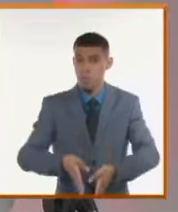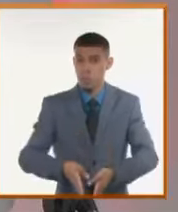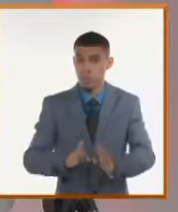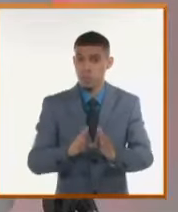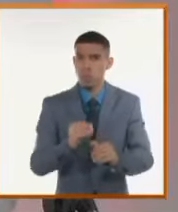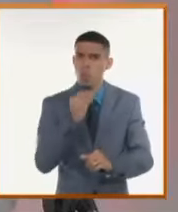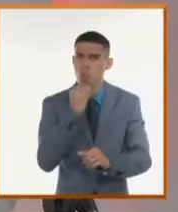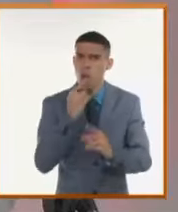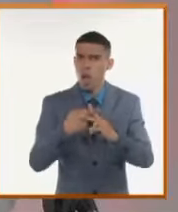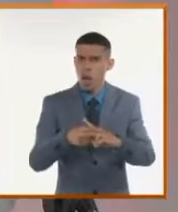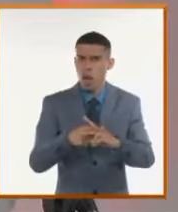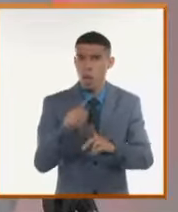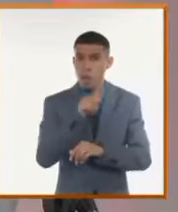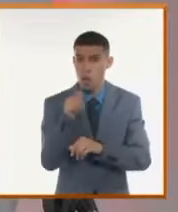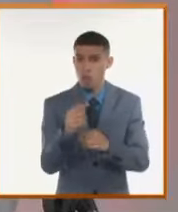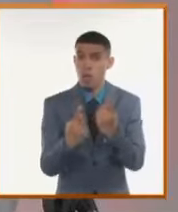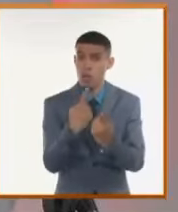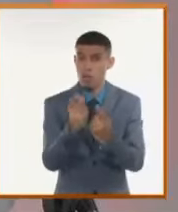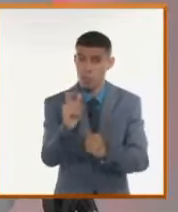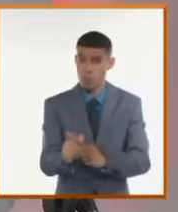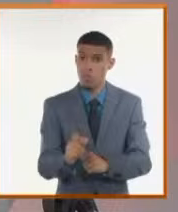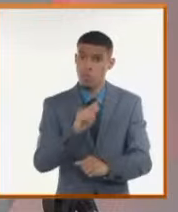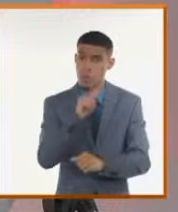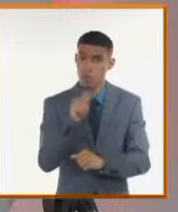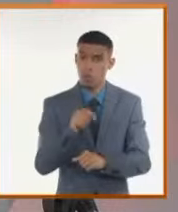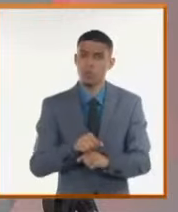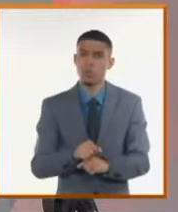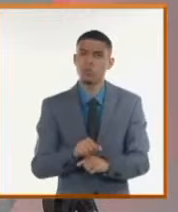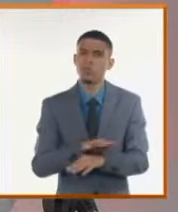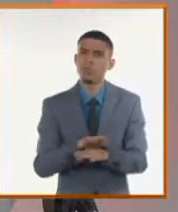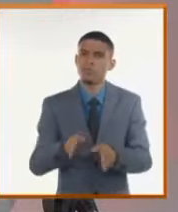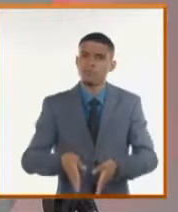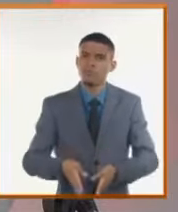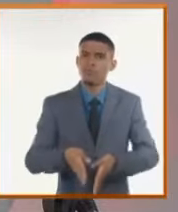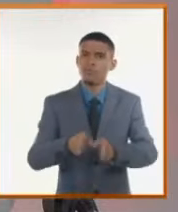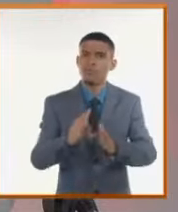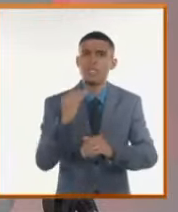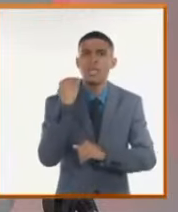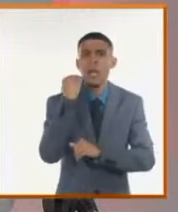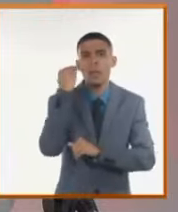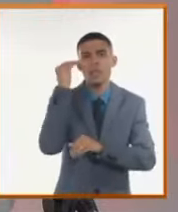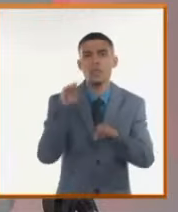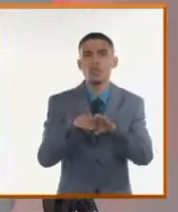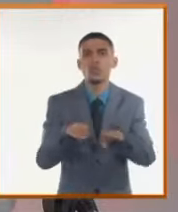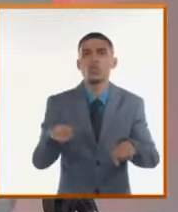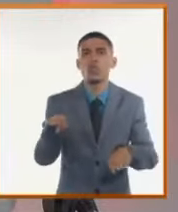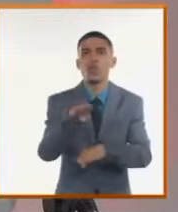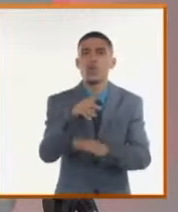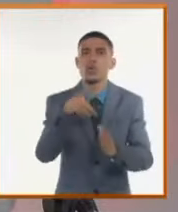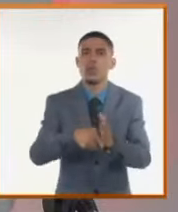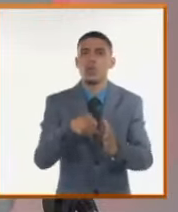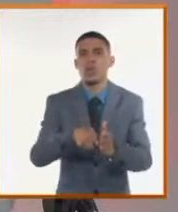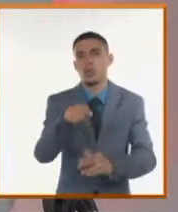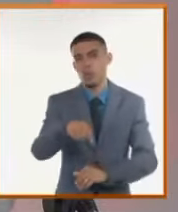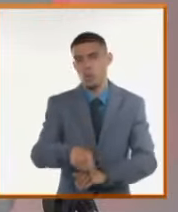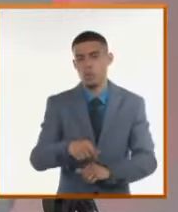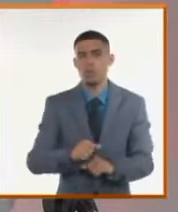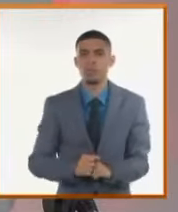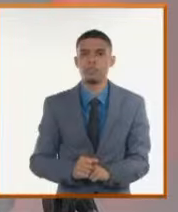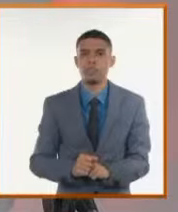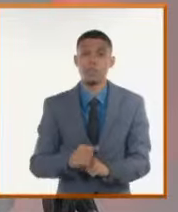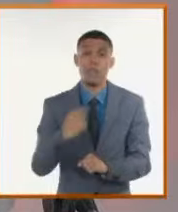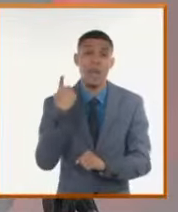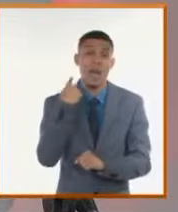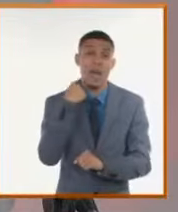diseñada para para una capacidad de tráfico muy superior a los trenes que tenemos hoy Incluso en los